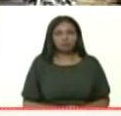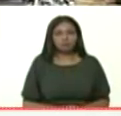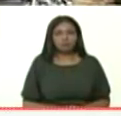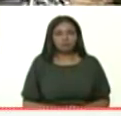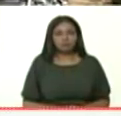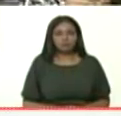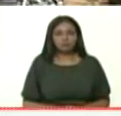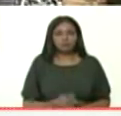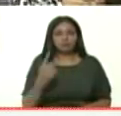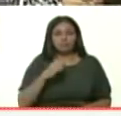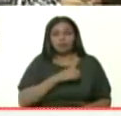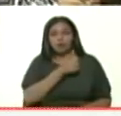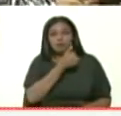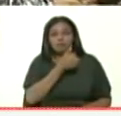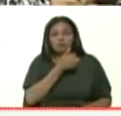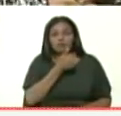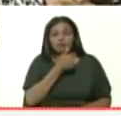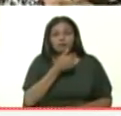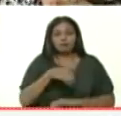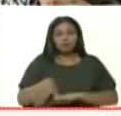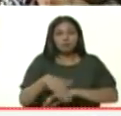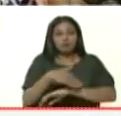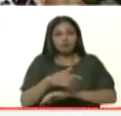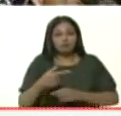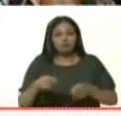Y tenemos jefes y jefas por calle.